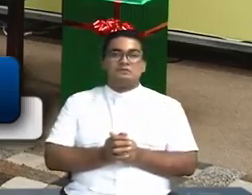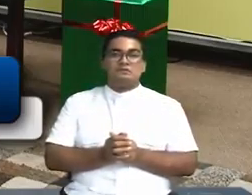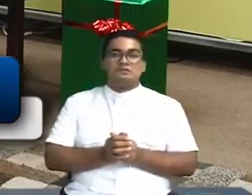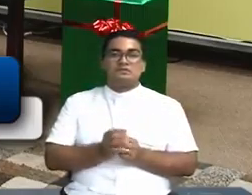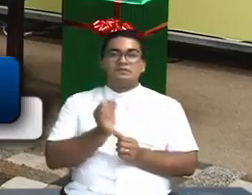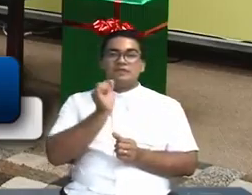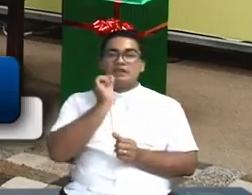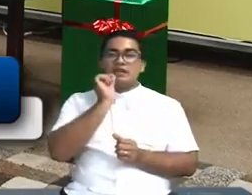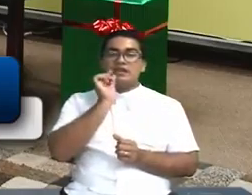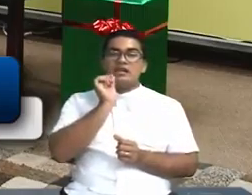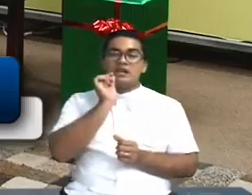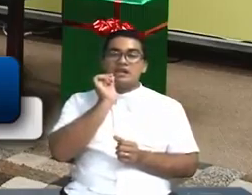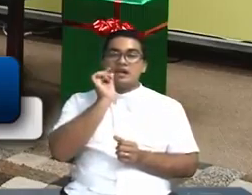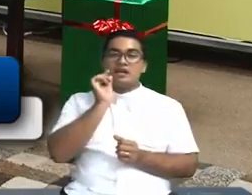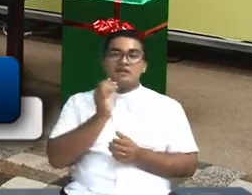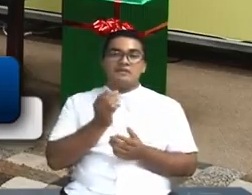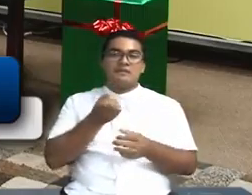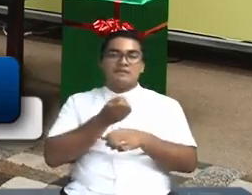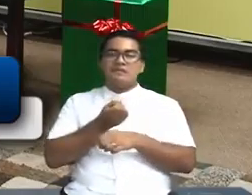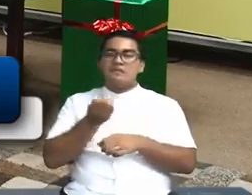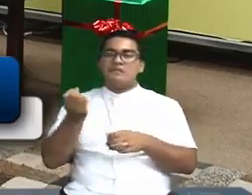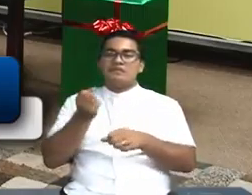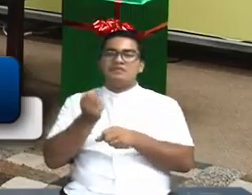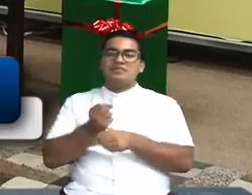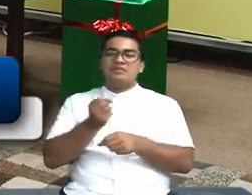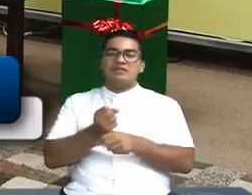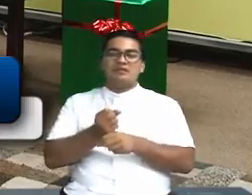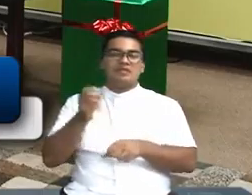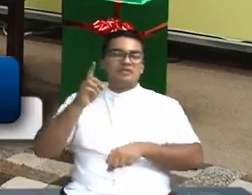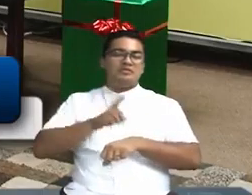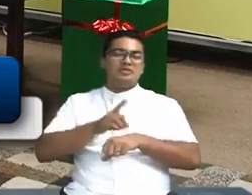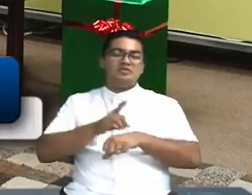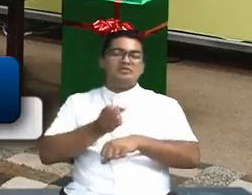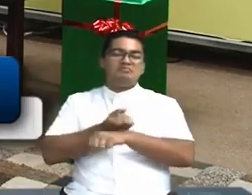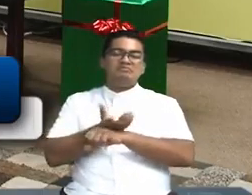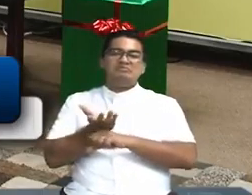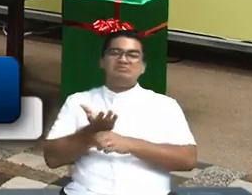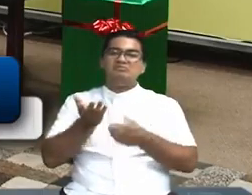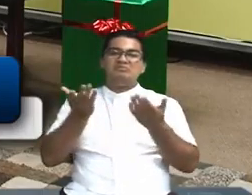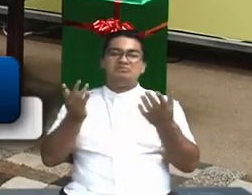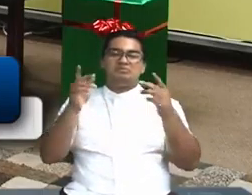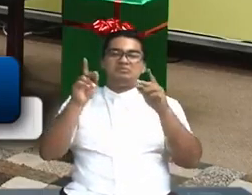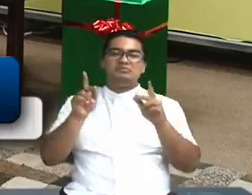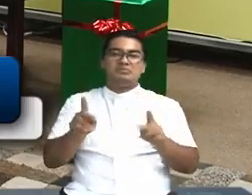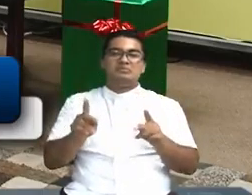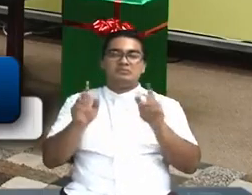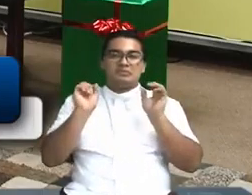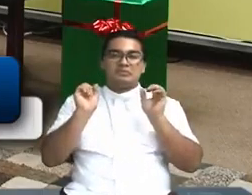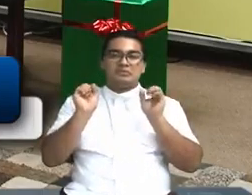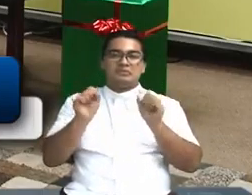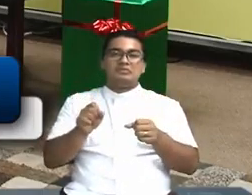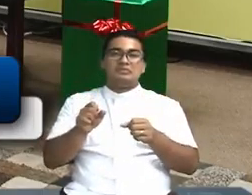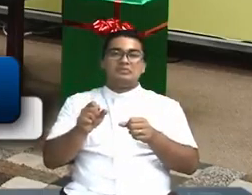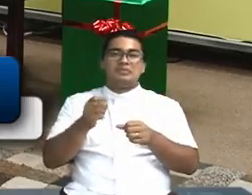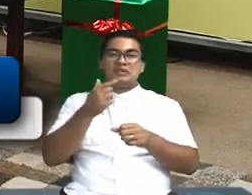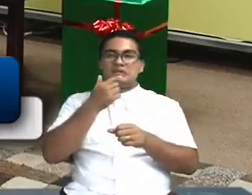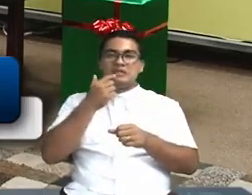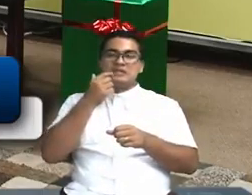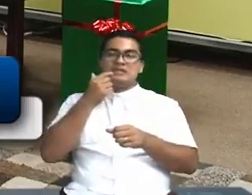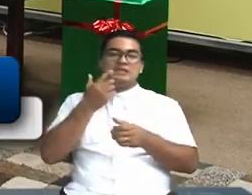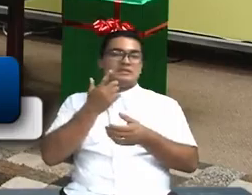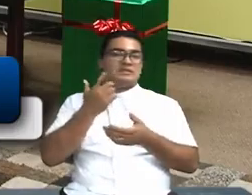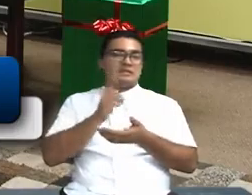superficiales y severas, ¿cuál es el trabajo que ustedes realizan como médico general para que esa persona puede aliviar esa incomodidad,